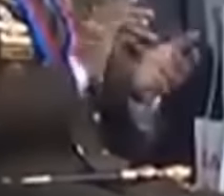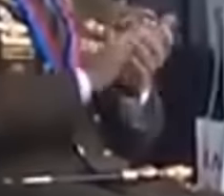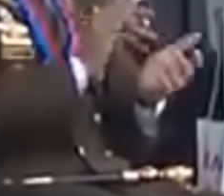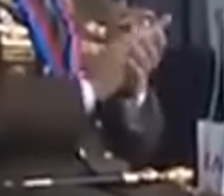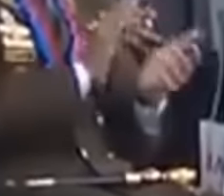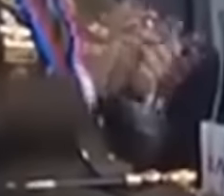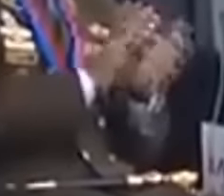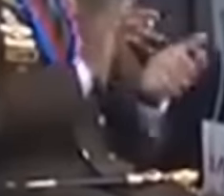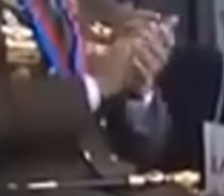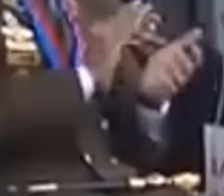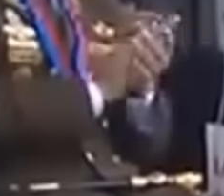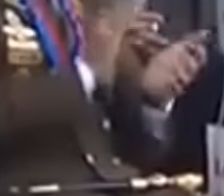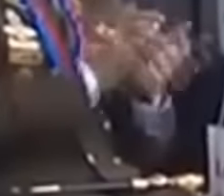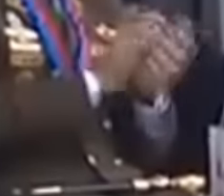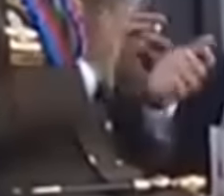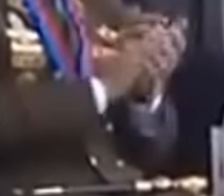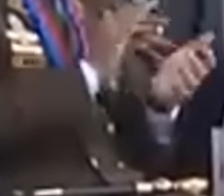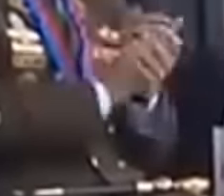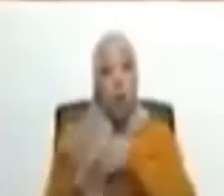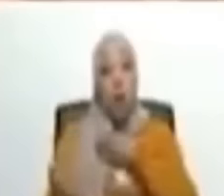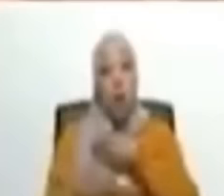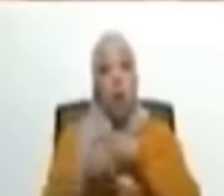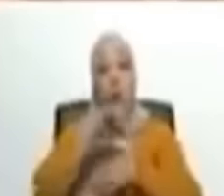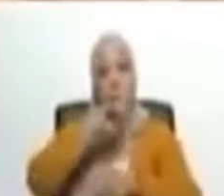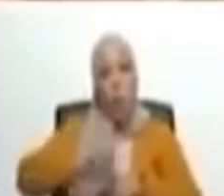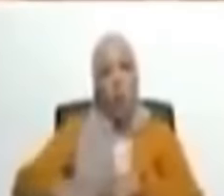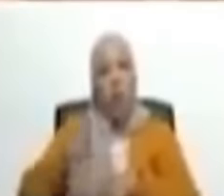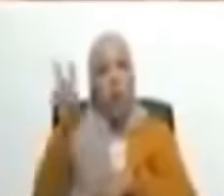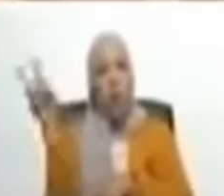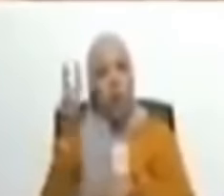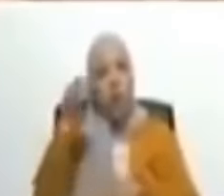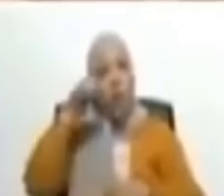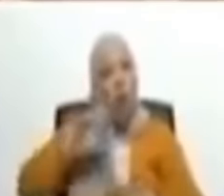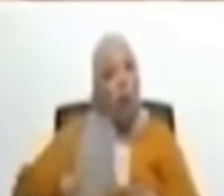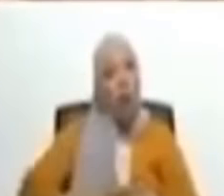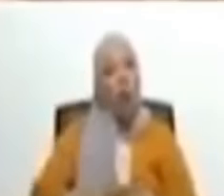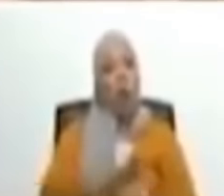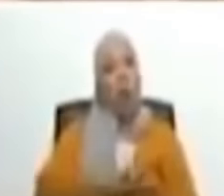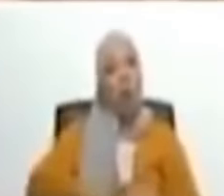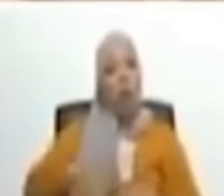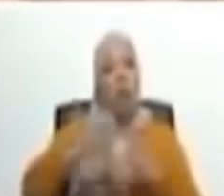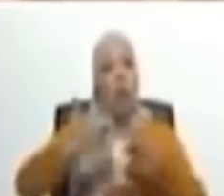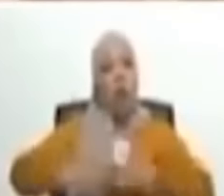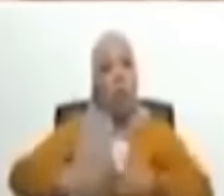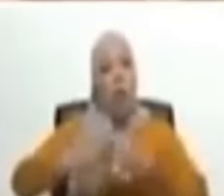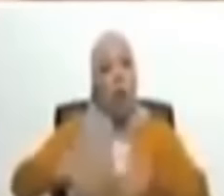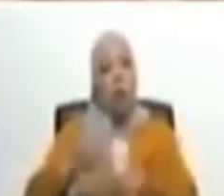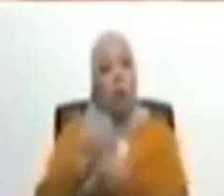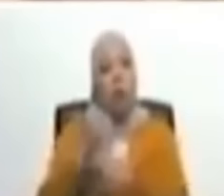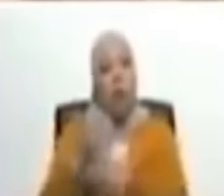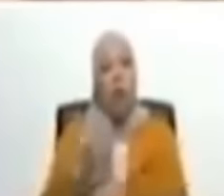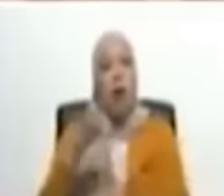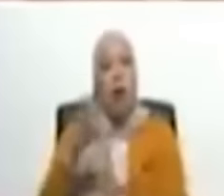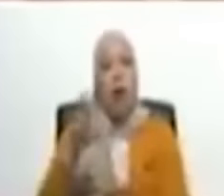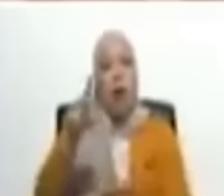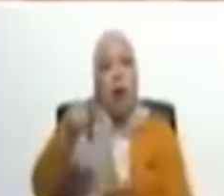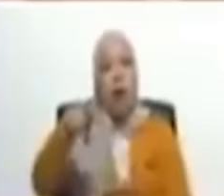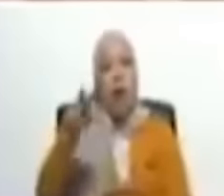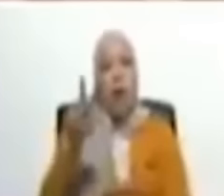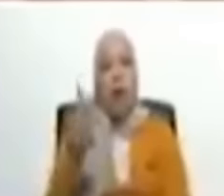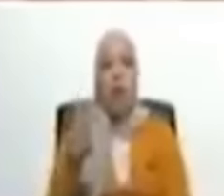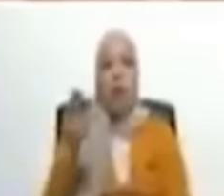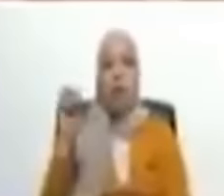juego toda su capacidad, señores, para entorpecer el camino democrático. Ahora mismo, María Corina Machado también está convenciendo a otros militares de